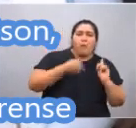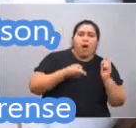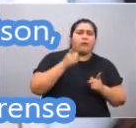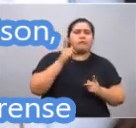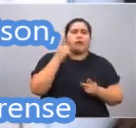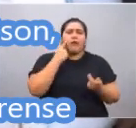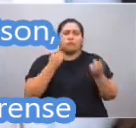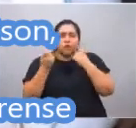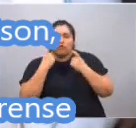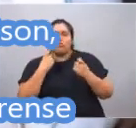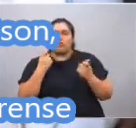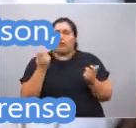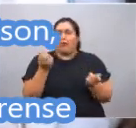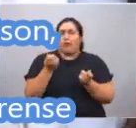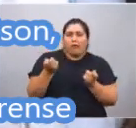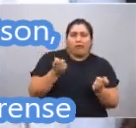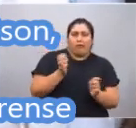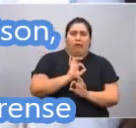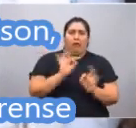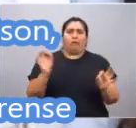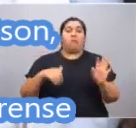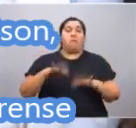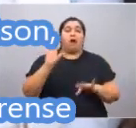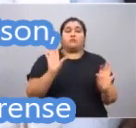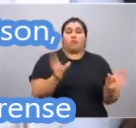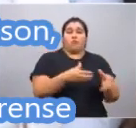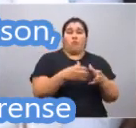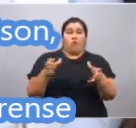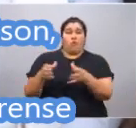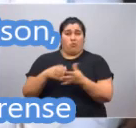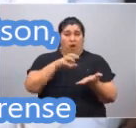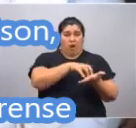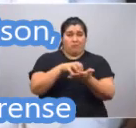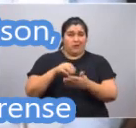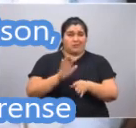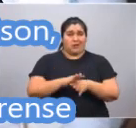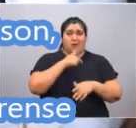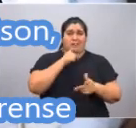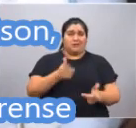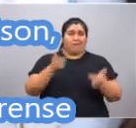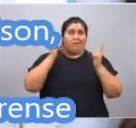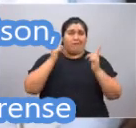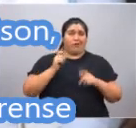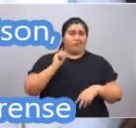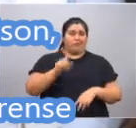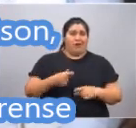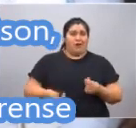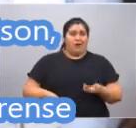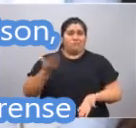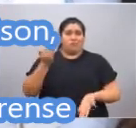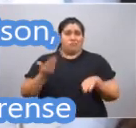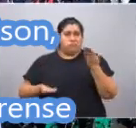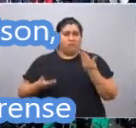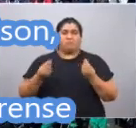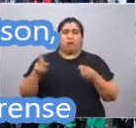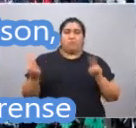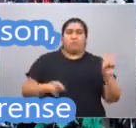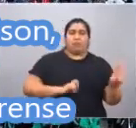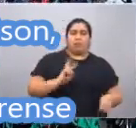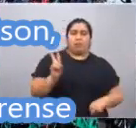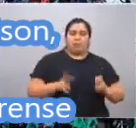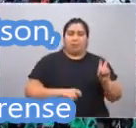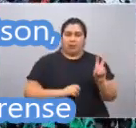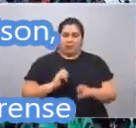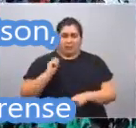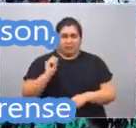control los monopolios se hicieran un festín con el bolsillo de la gente. En la provincia